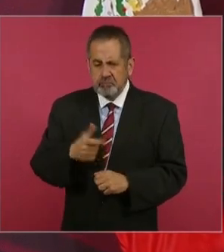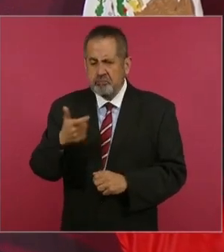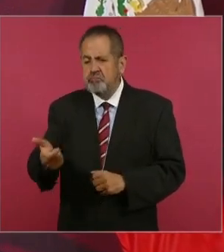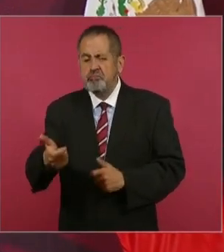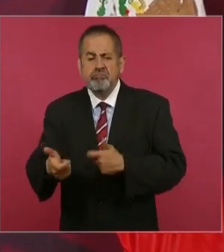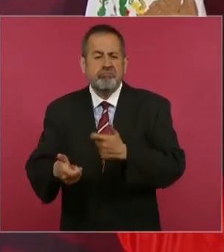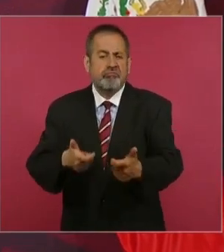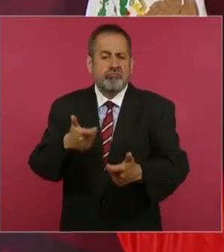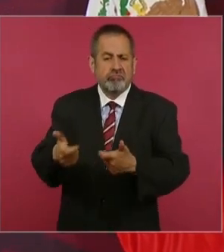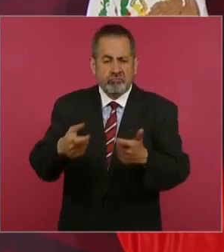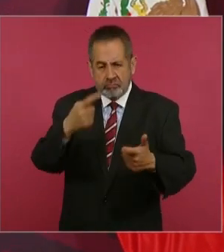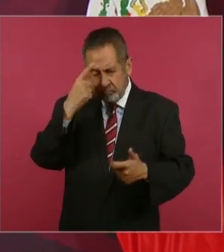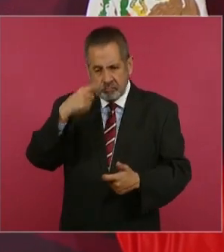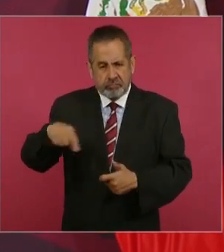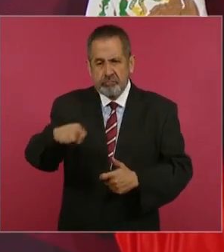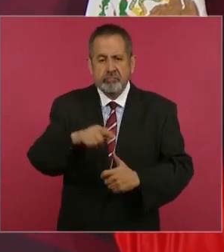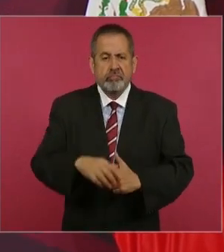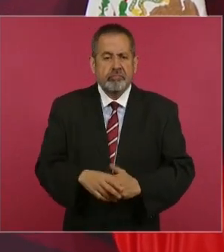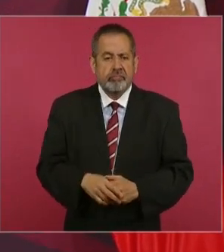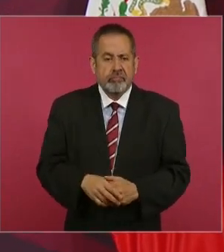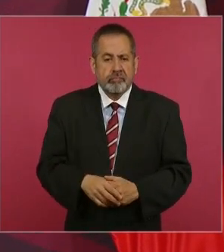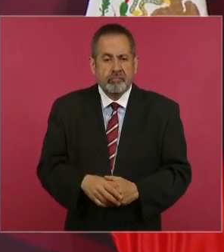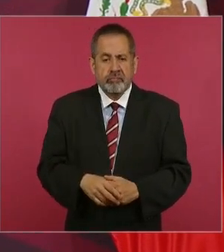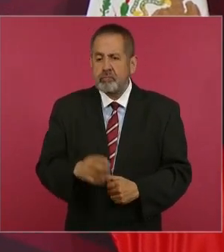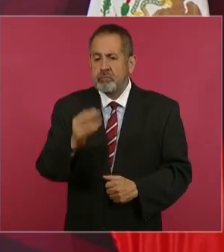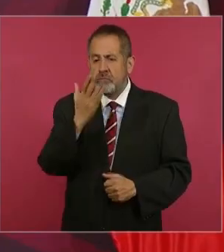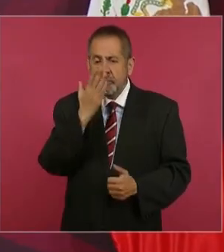con los recursos sin